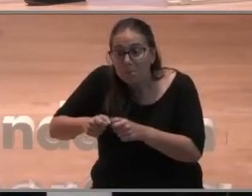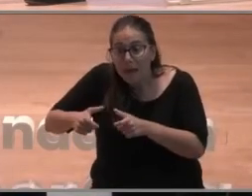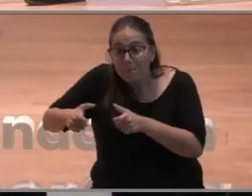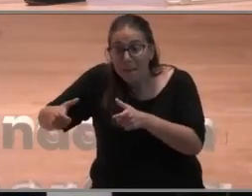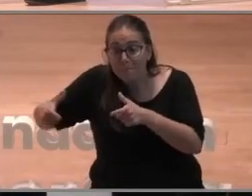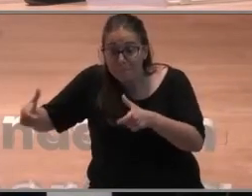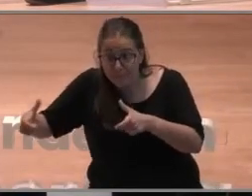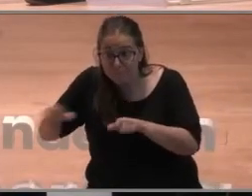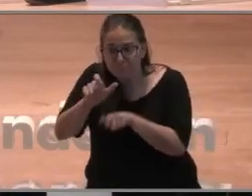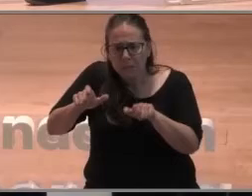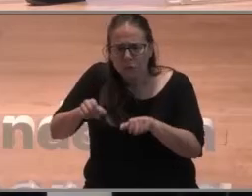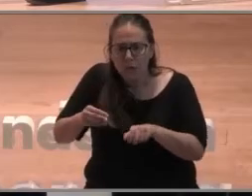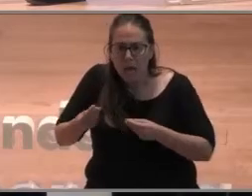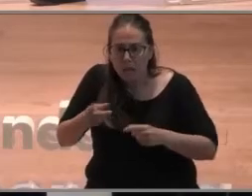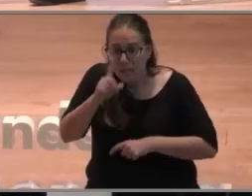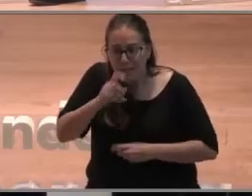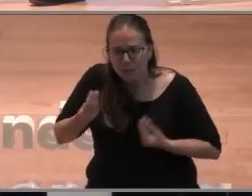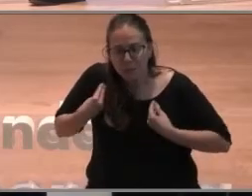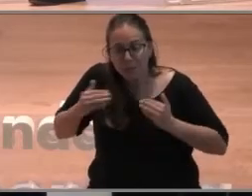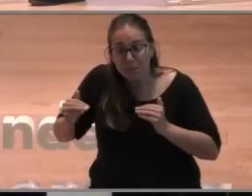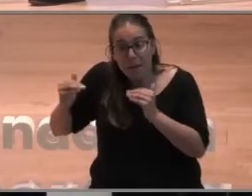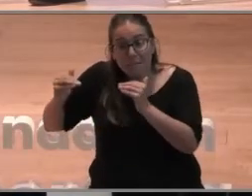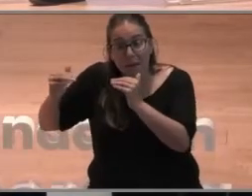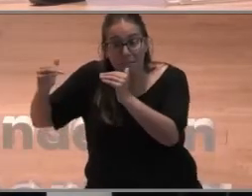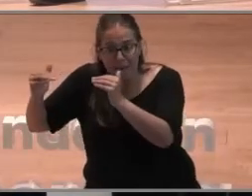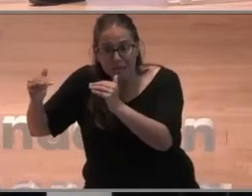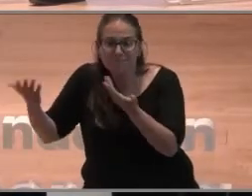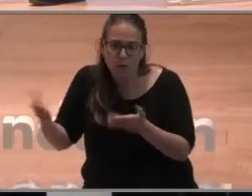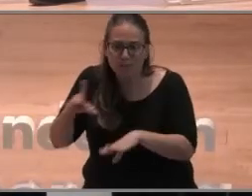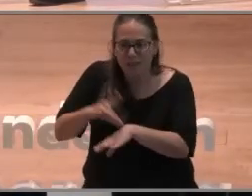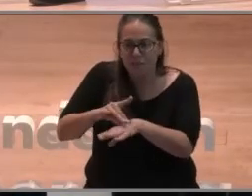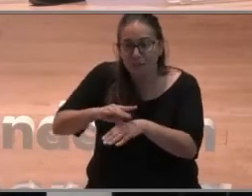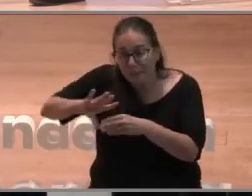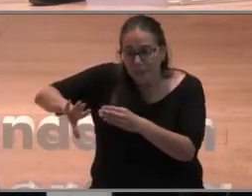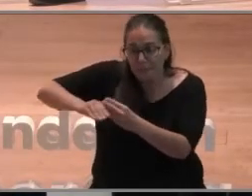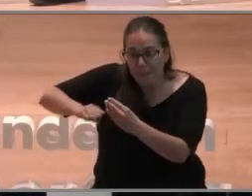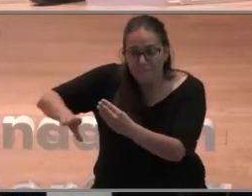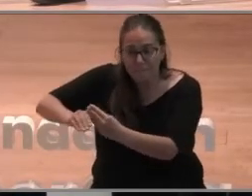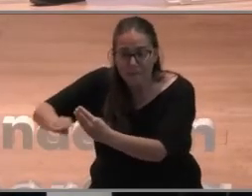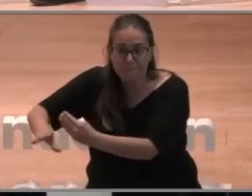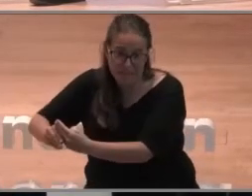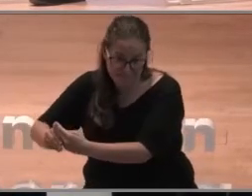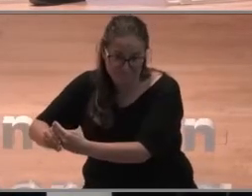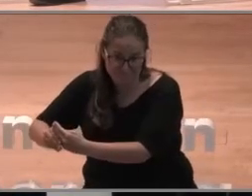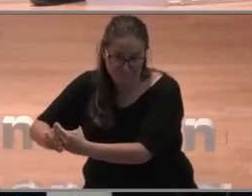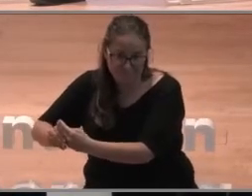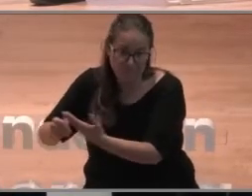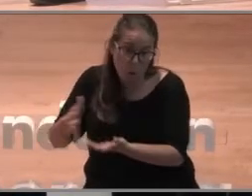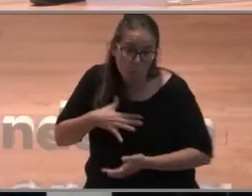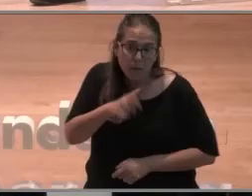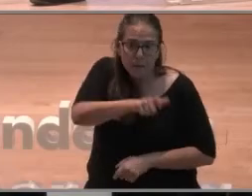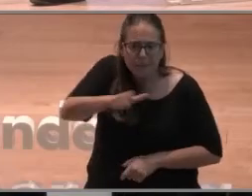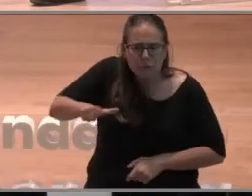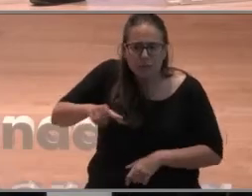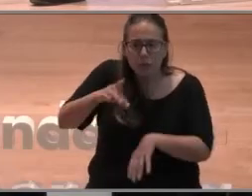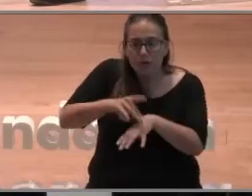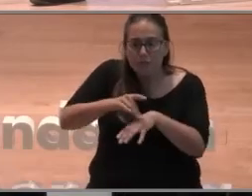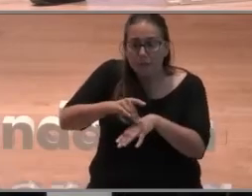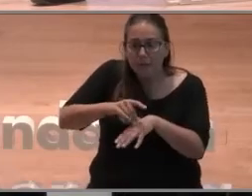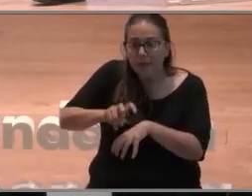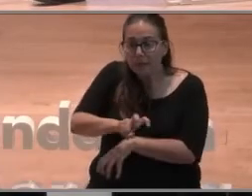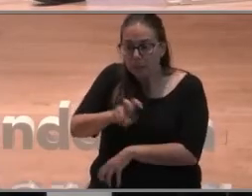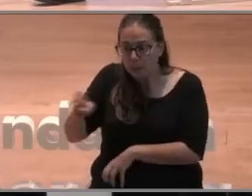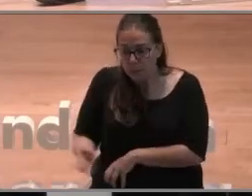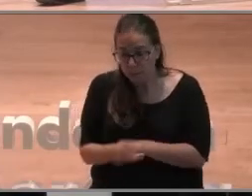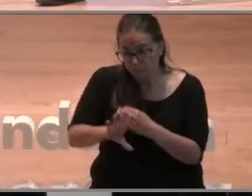las patologías se van sumando, ¿eh? Claro. Entonces también puede ser eso, ¿no? Que hay más gente con pluripatología, más pacientes ancianos